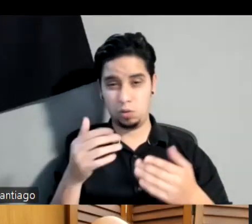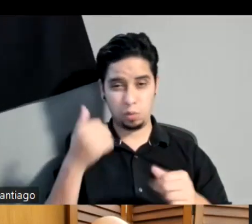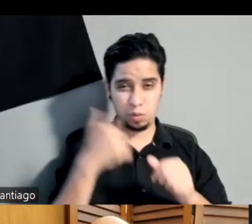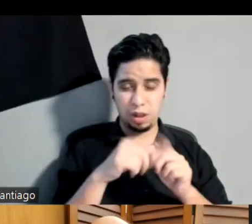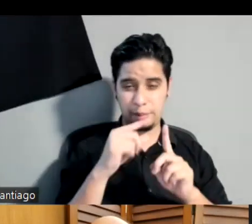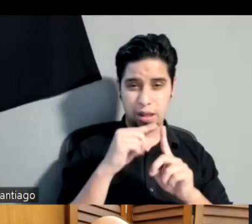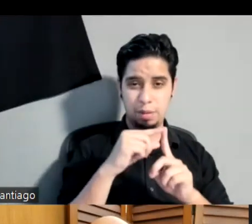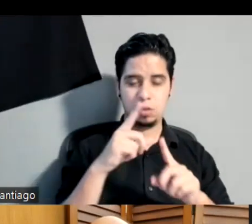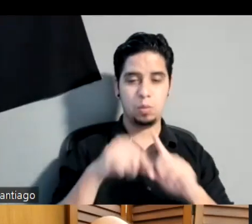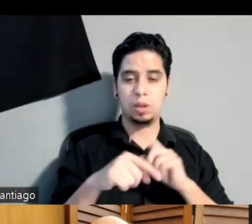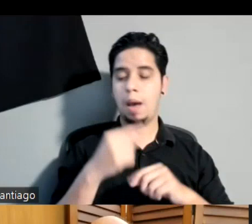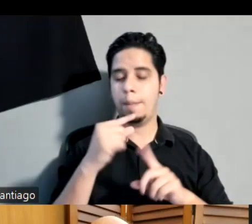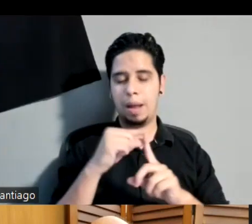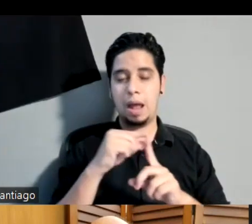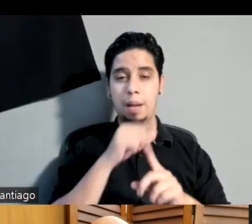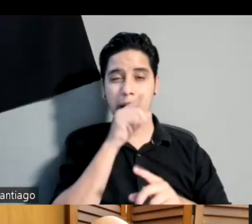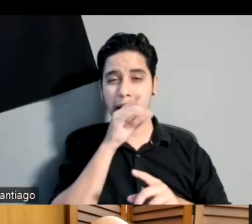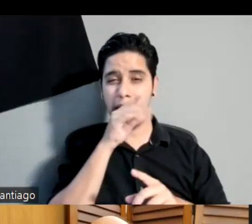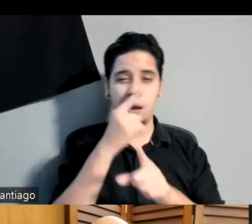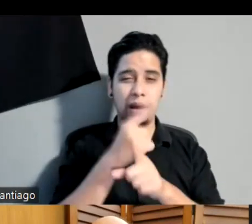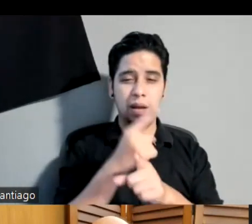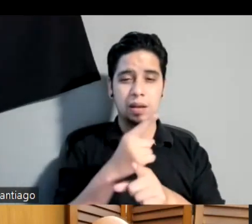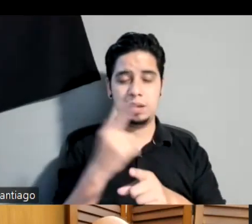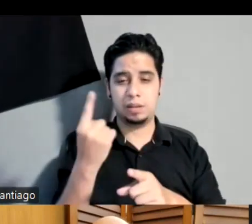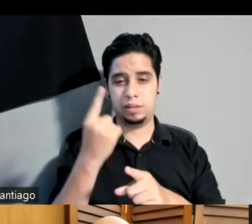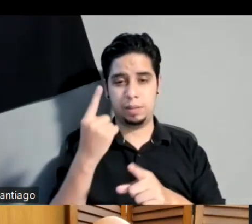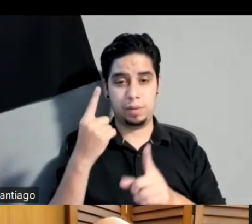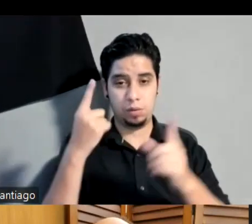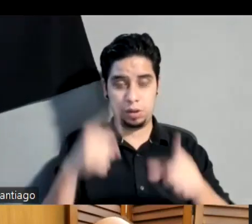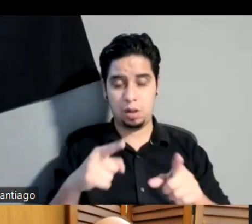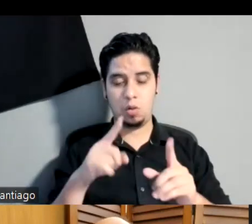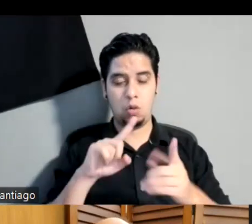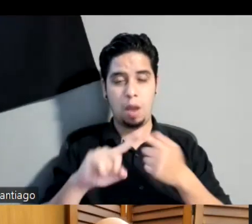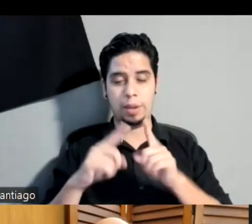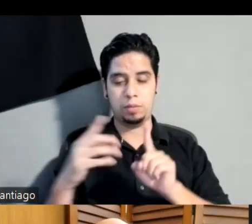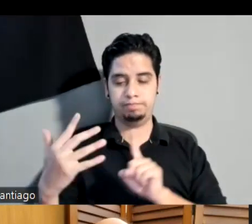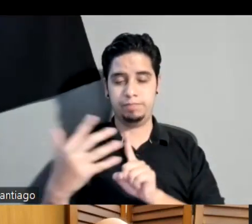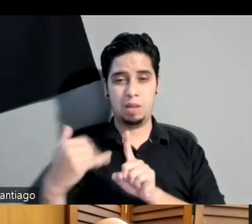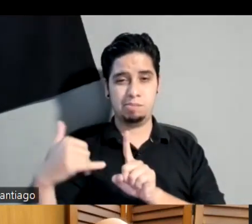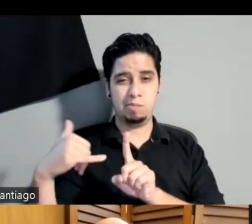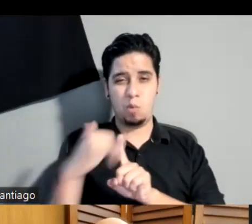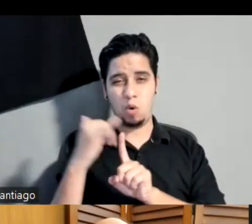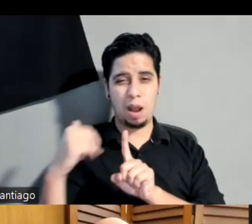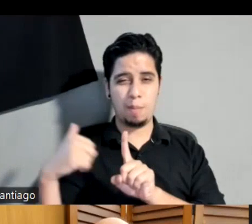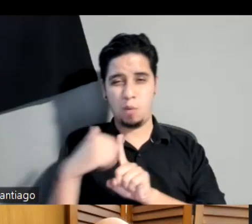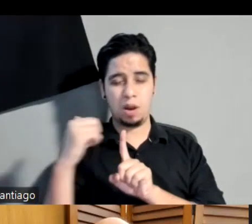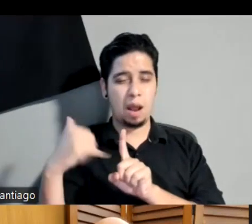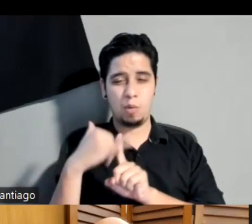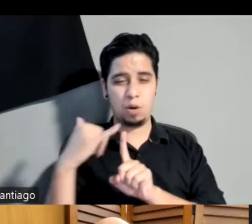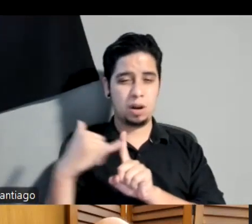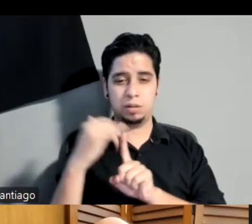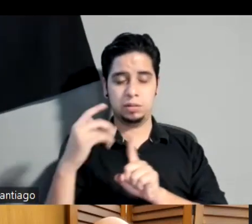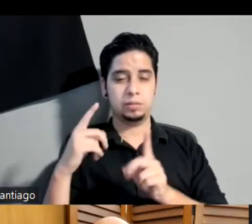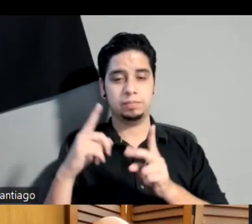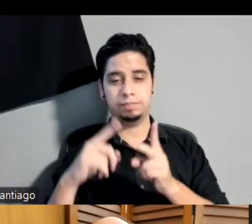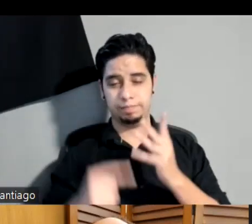podía pronunciar ciertas palabras y era siempre el centro de burla de todo el mundo, no sé qué, más siendo hispano, más